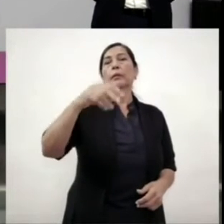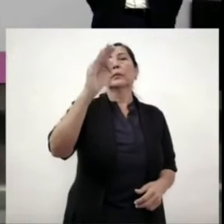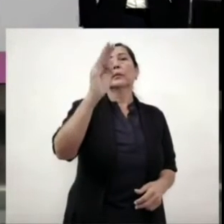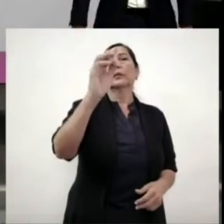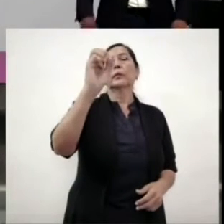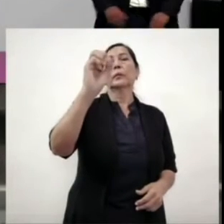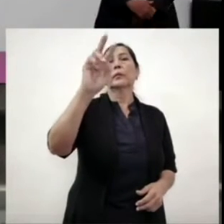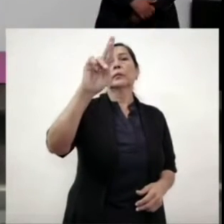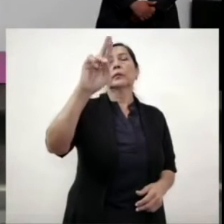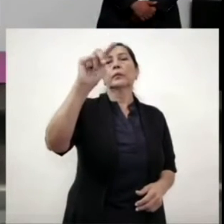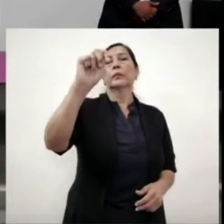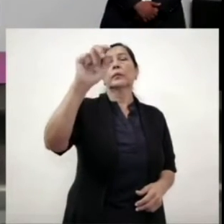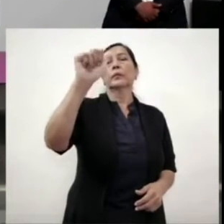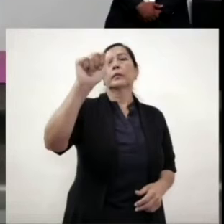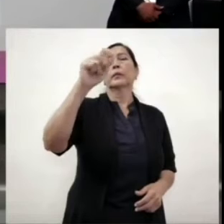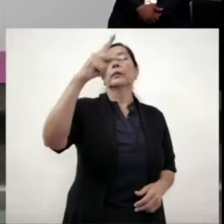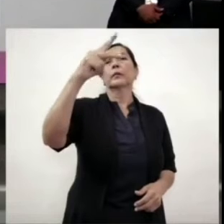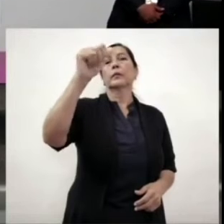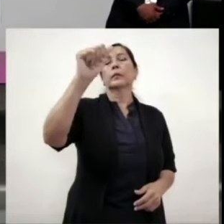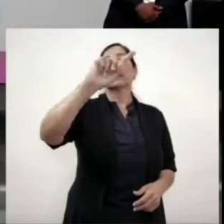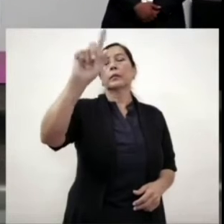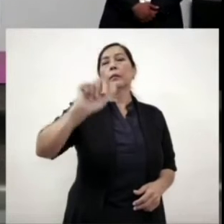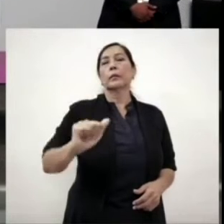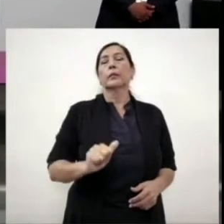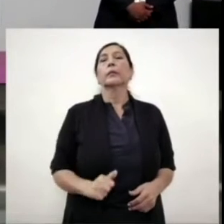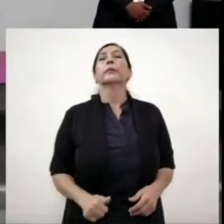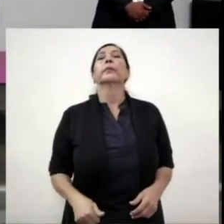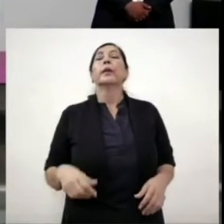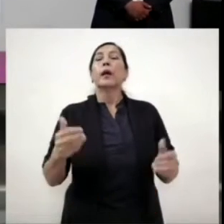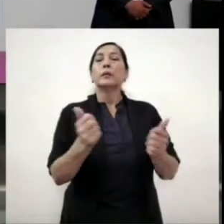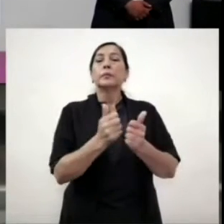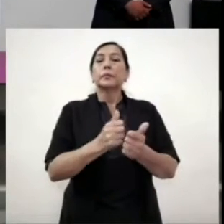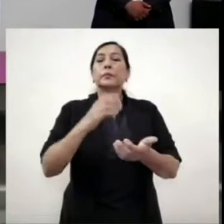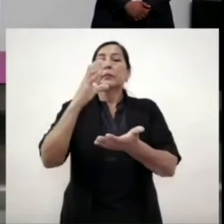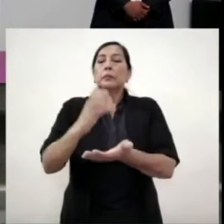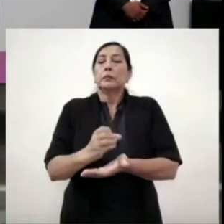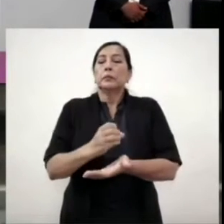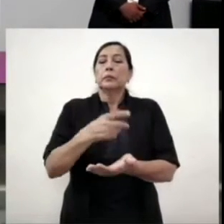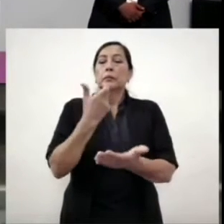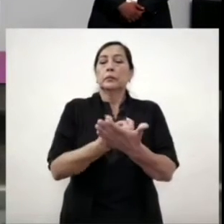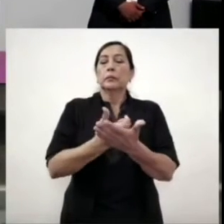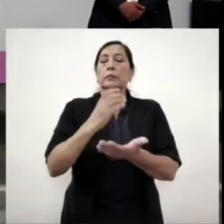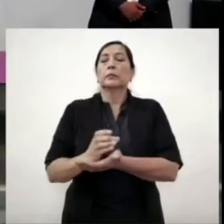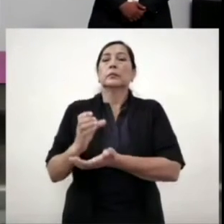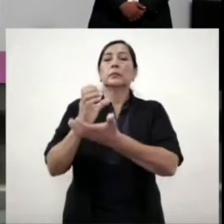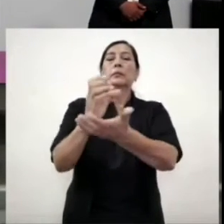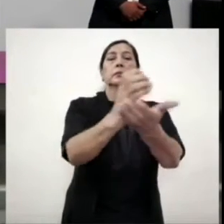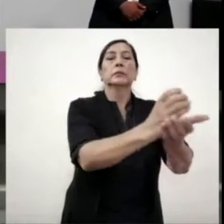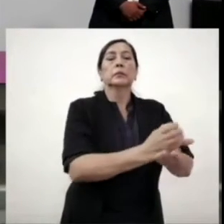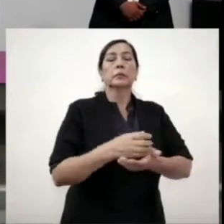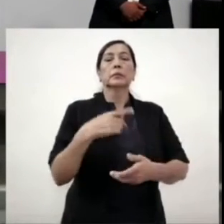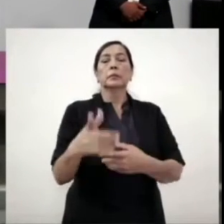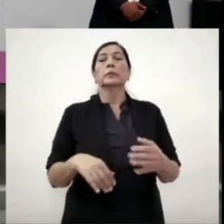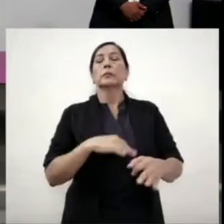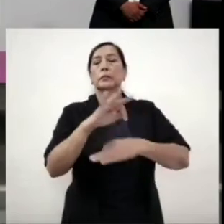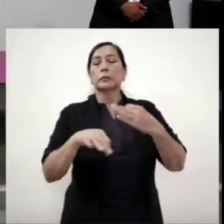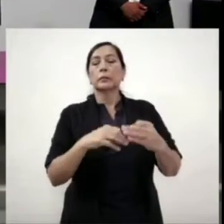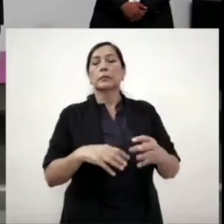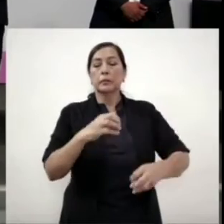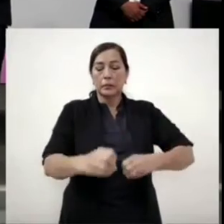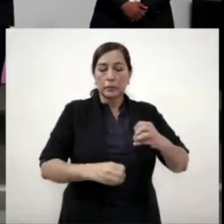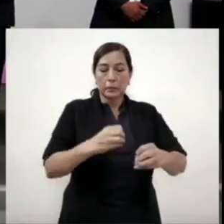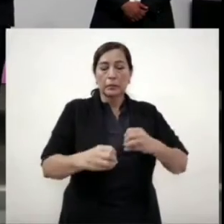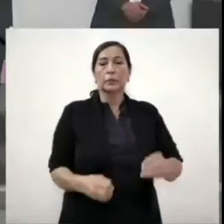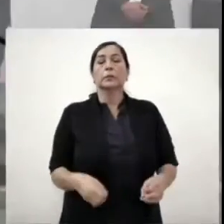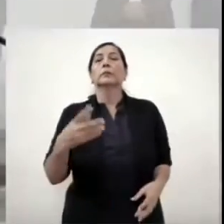ayuntamientos en materia de seguridad con asignación de recursos para capacitación, infraestructura, equipamiento y